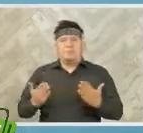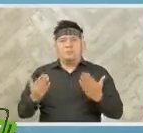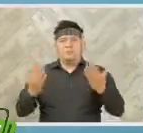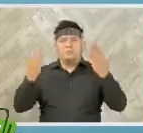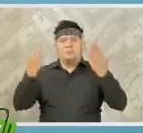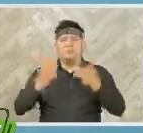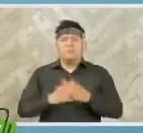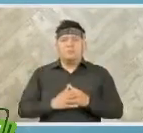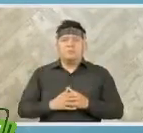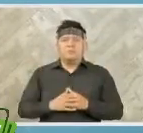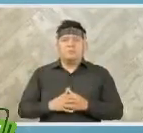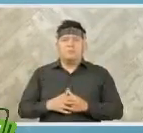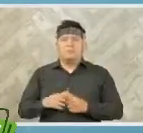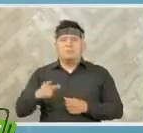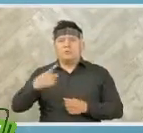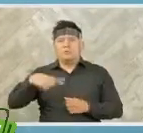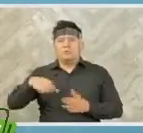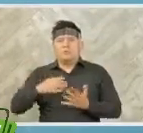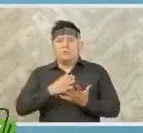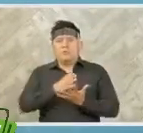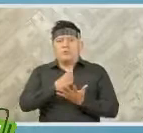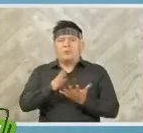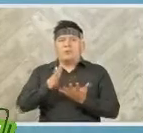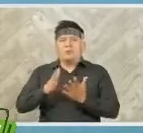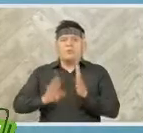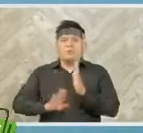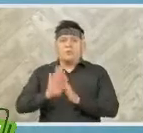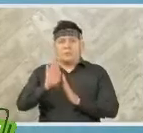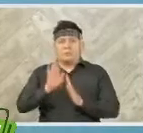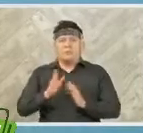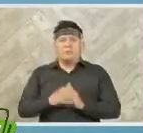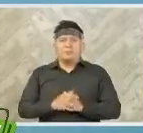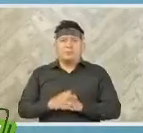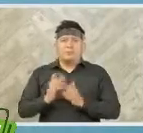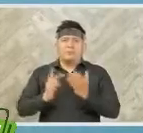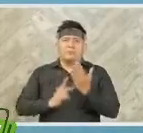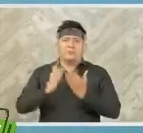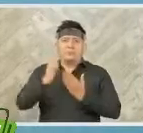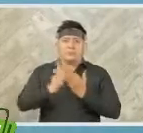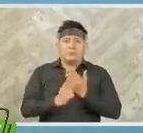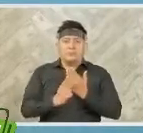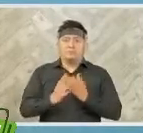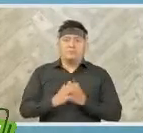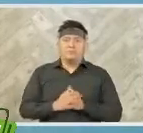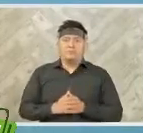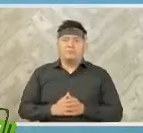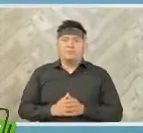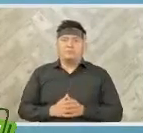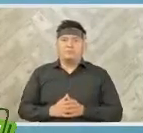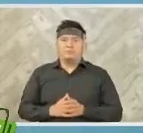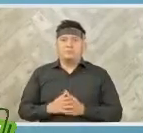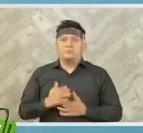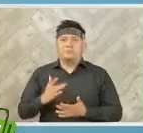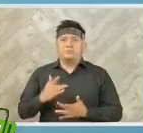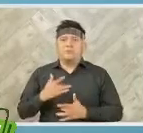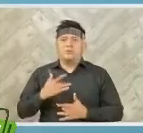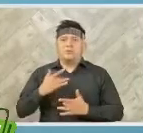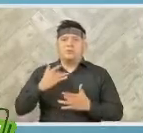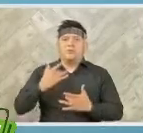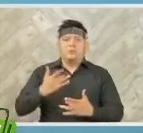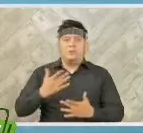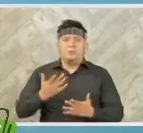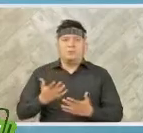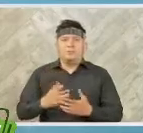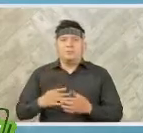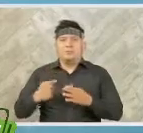de manera cabal a todas las líneas de nuestro plan de desarrollo y a todos nuestros proyectos. En el tema de la contribución nuestra a la implementación